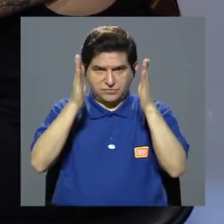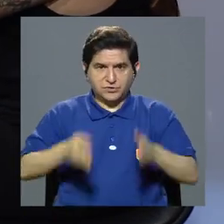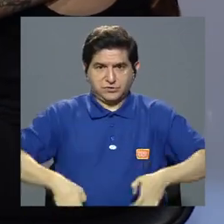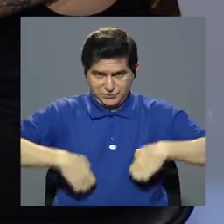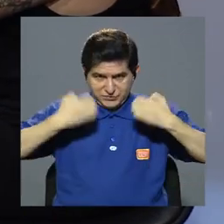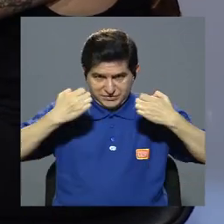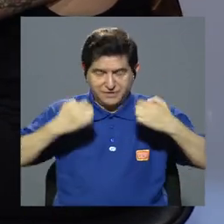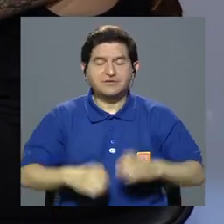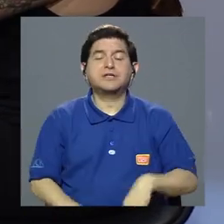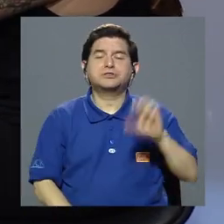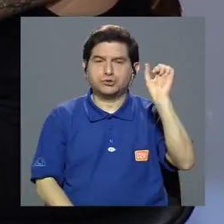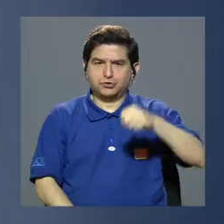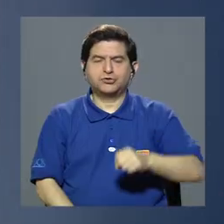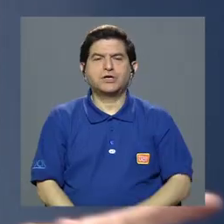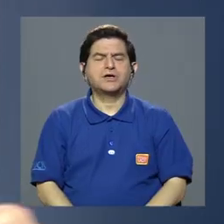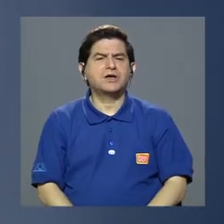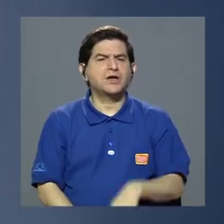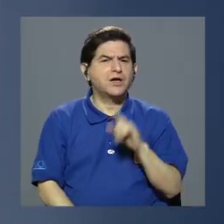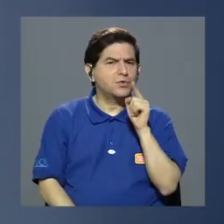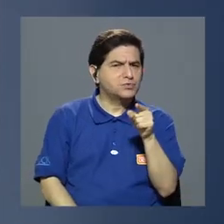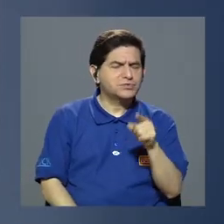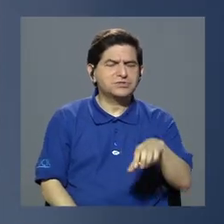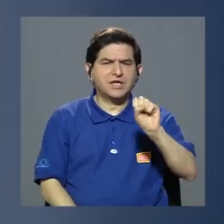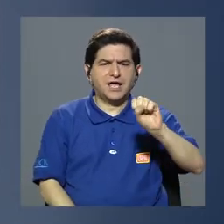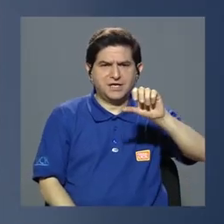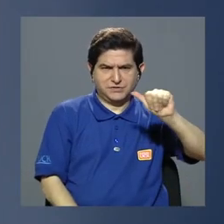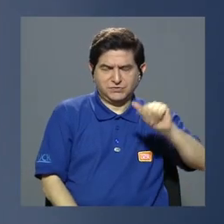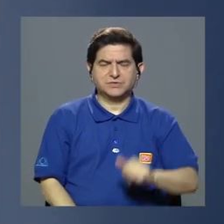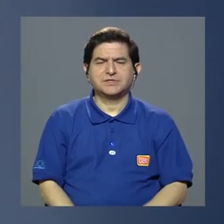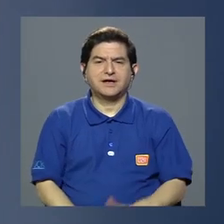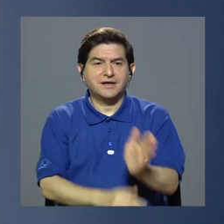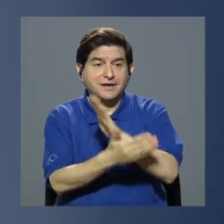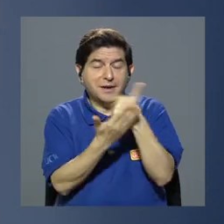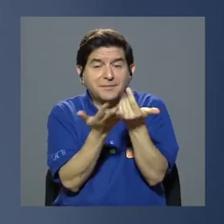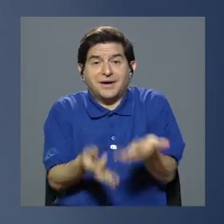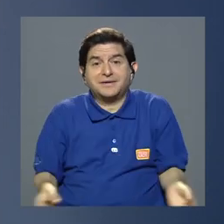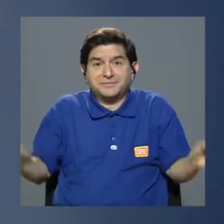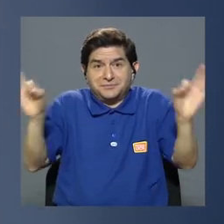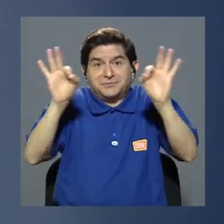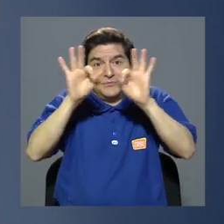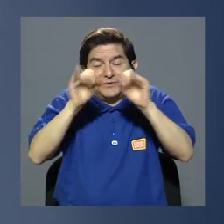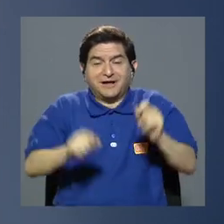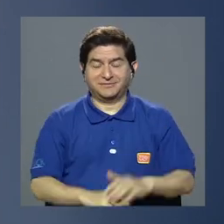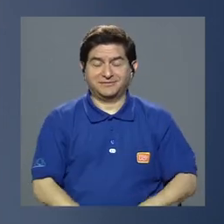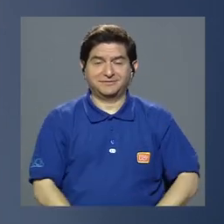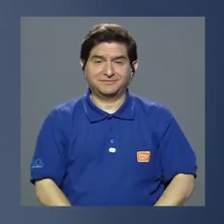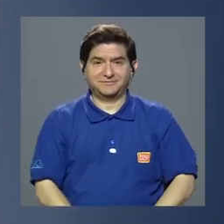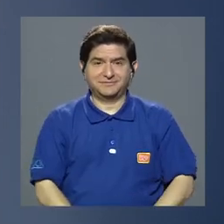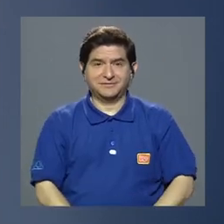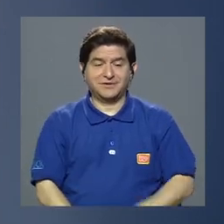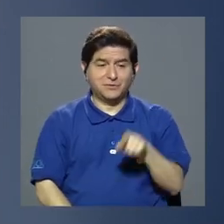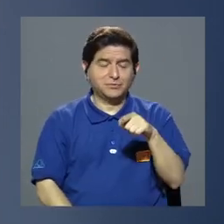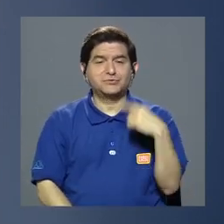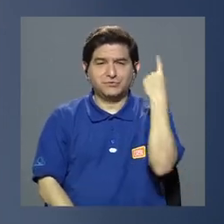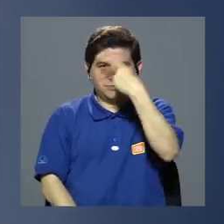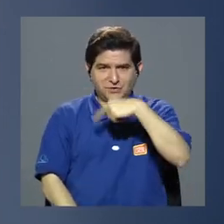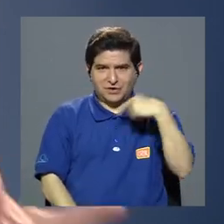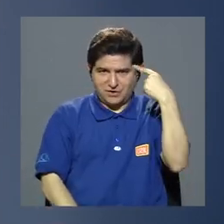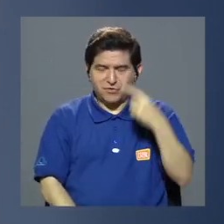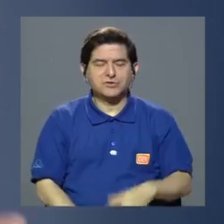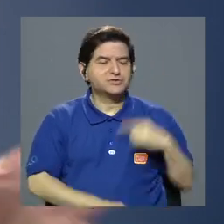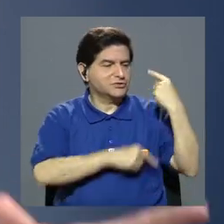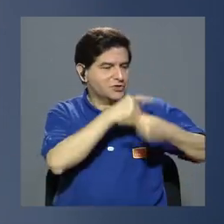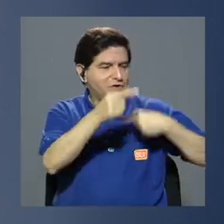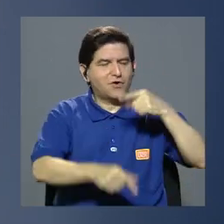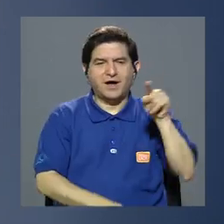exactamente bueno y susana te toca a una parte fundamental que darle